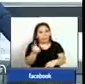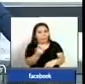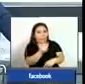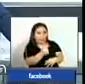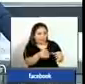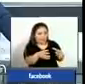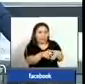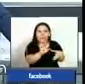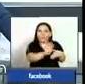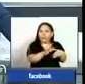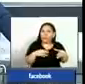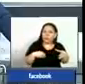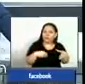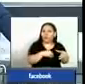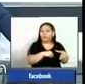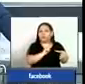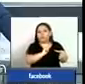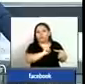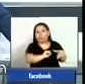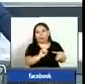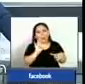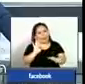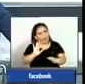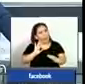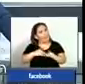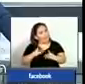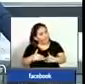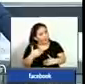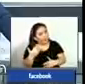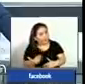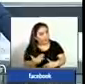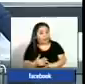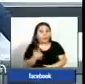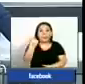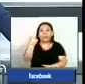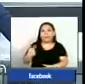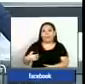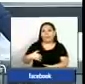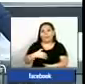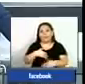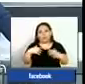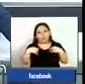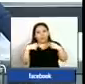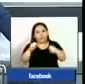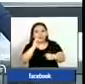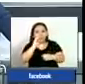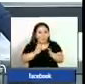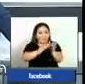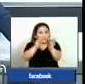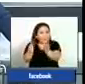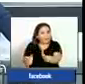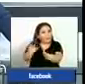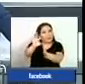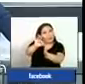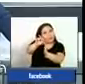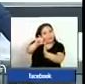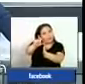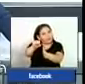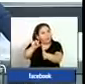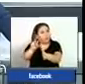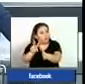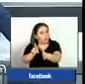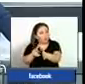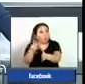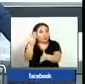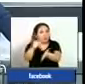al gremio médico se van a dar a conocer en el momento pertinente. El funcionario también habló de la segunda fase de reactivación de la economía que está